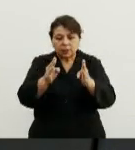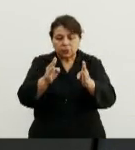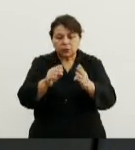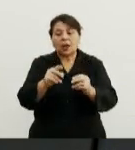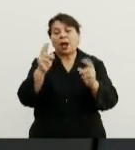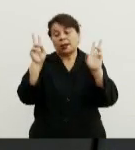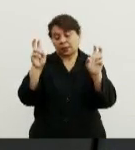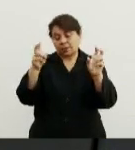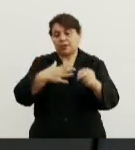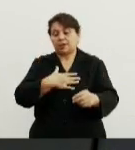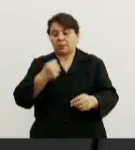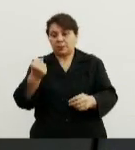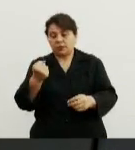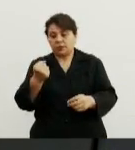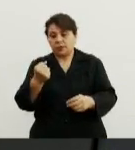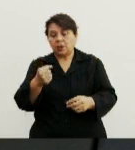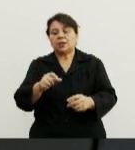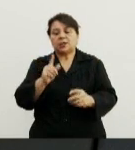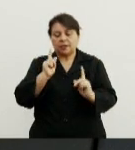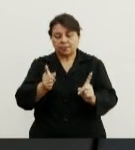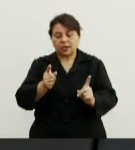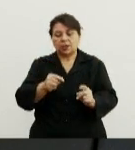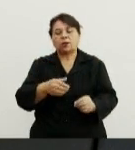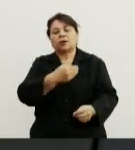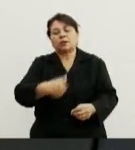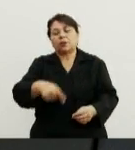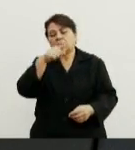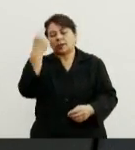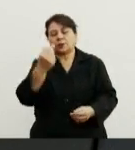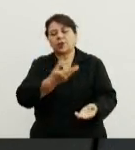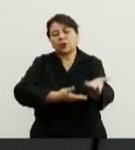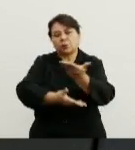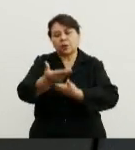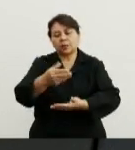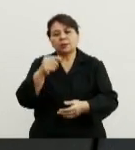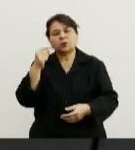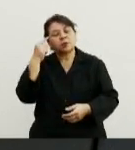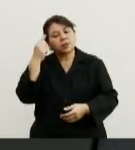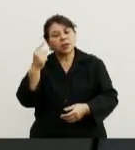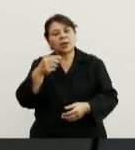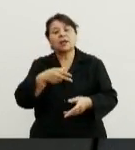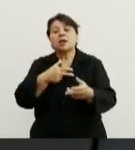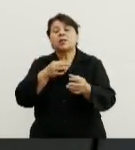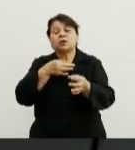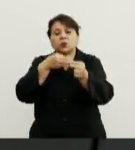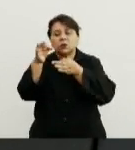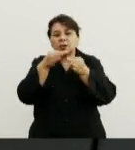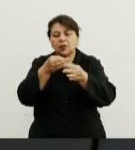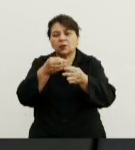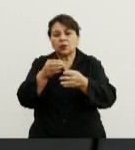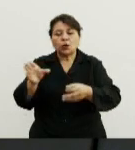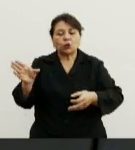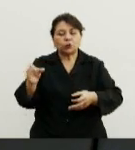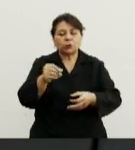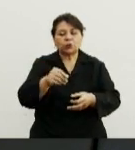y compartiendo las disposiciones del gobierno nacional estamos dialogando y analizando con todos los sectores de la